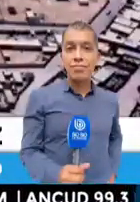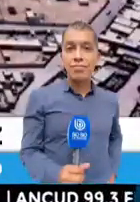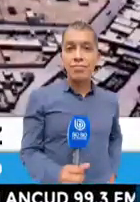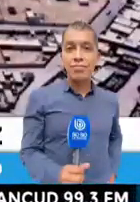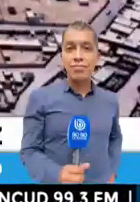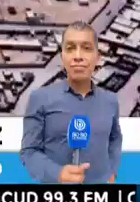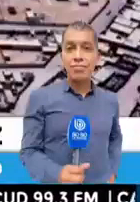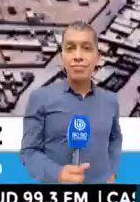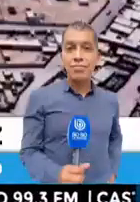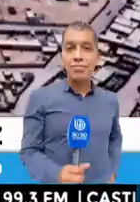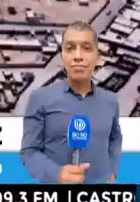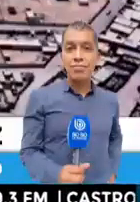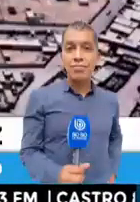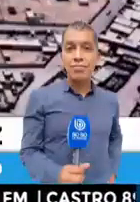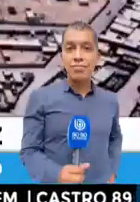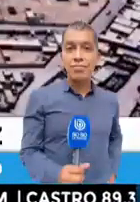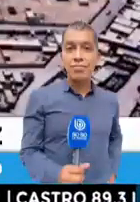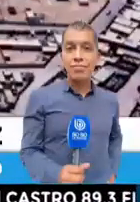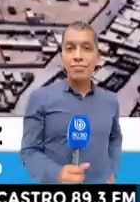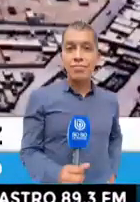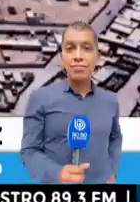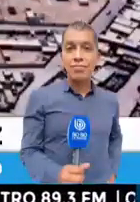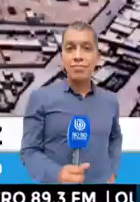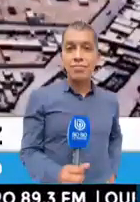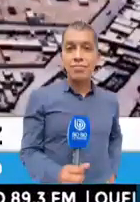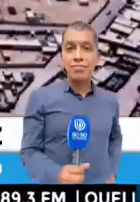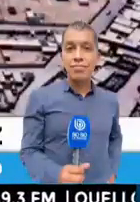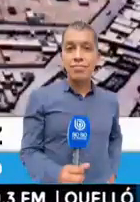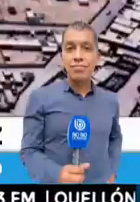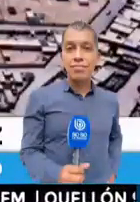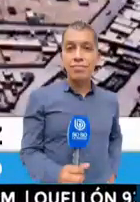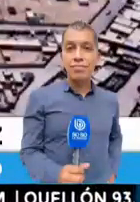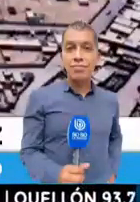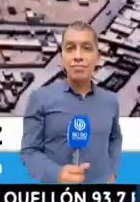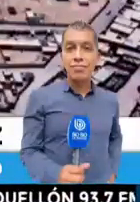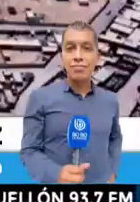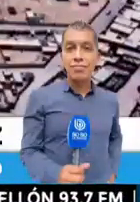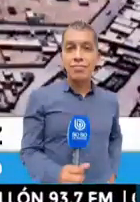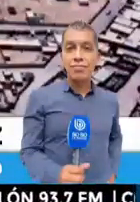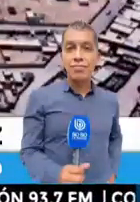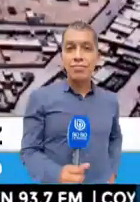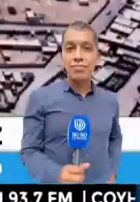tan solo con 4 fiscales para más de 14.000 causas que se van